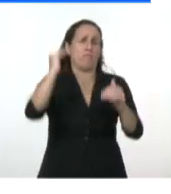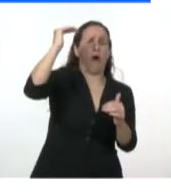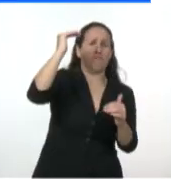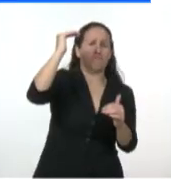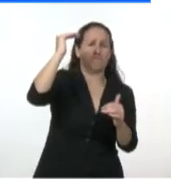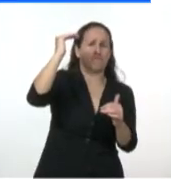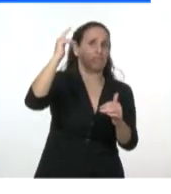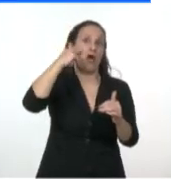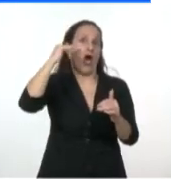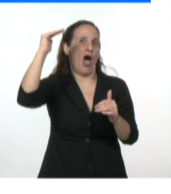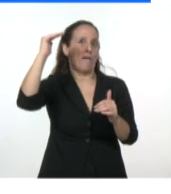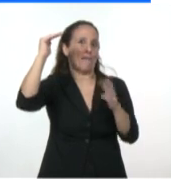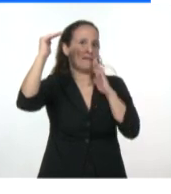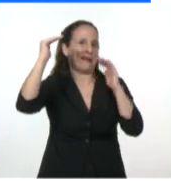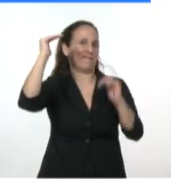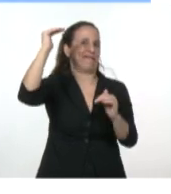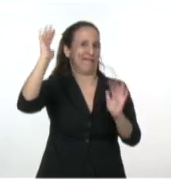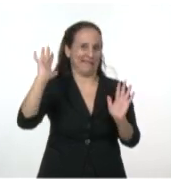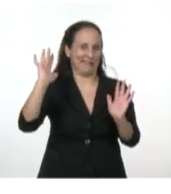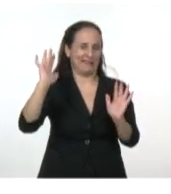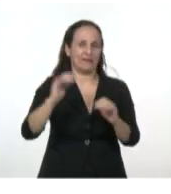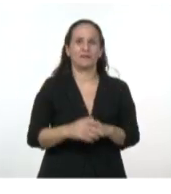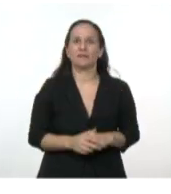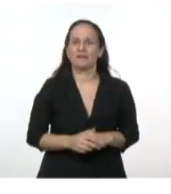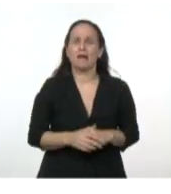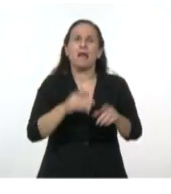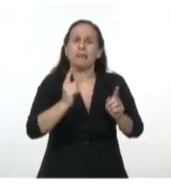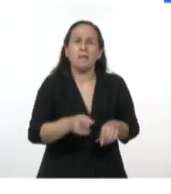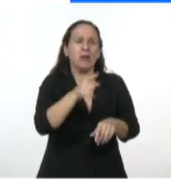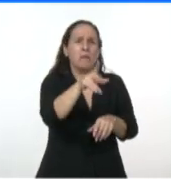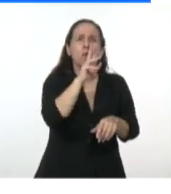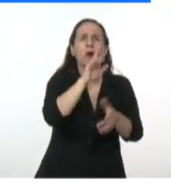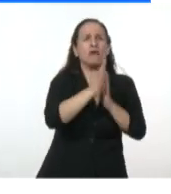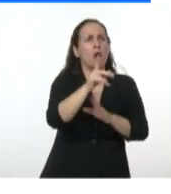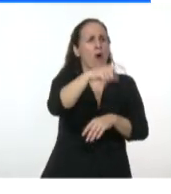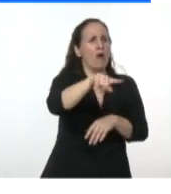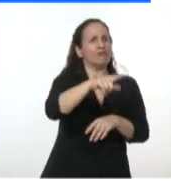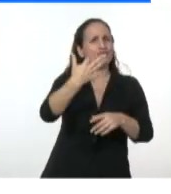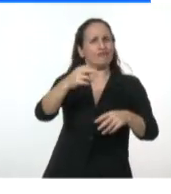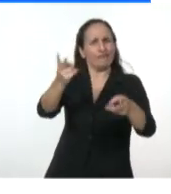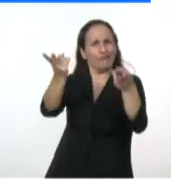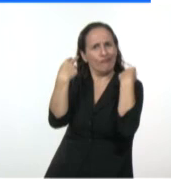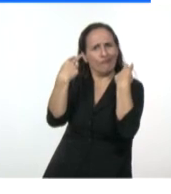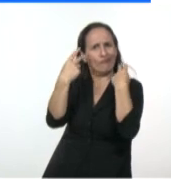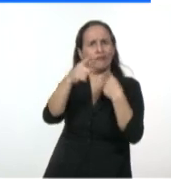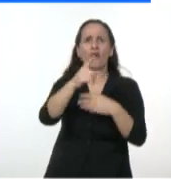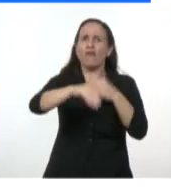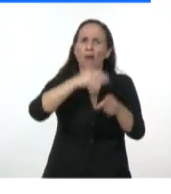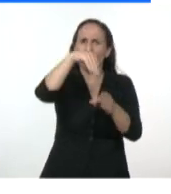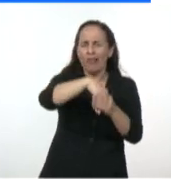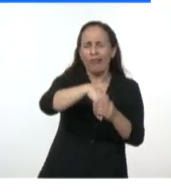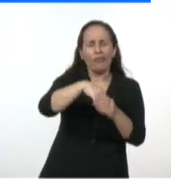general respecto de los varones. También las colocan en una situación de subordinación en las relaciones familiares, lo